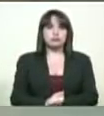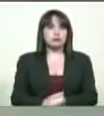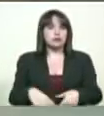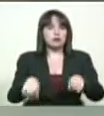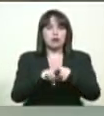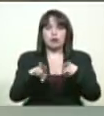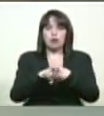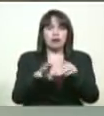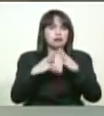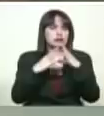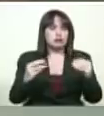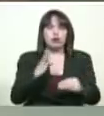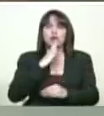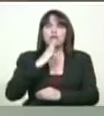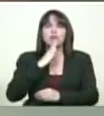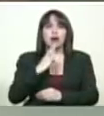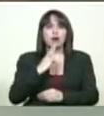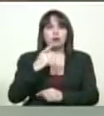de toda la sociedad